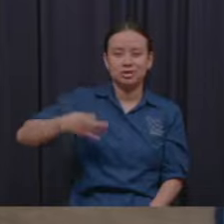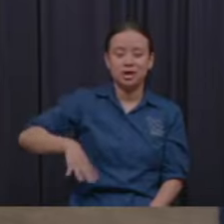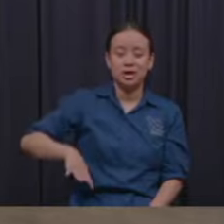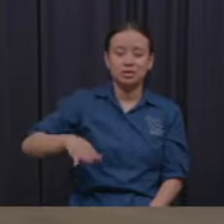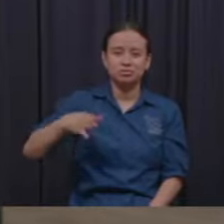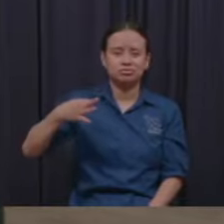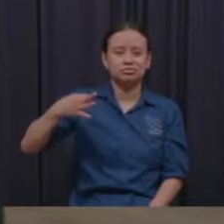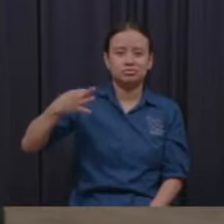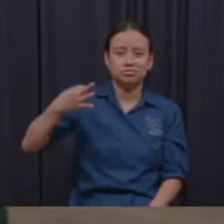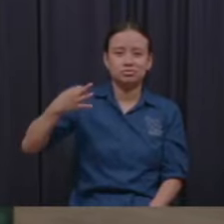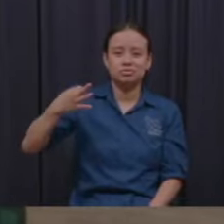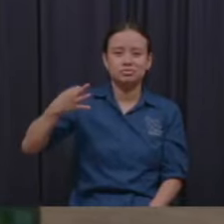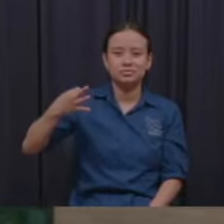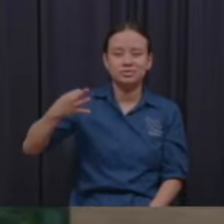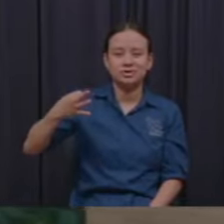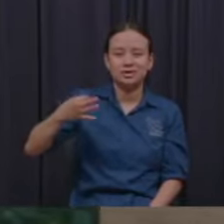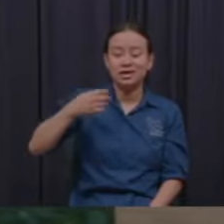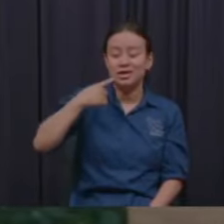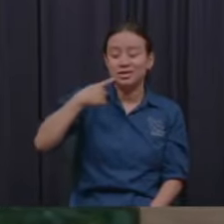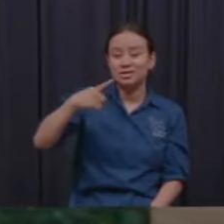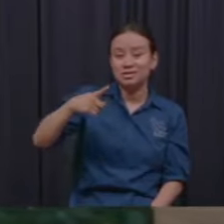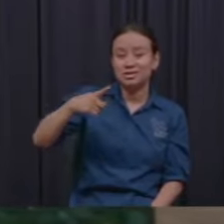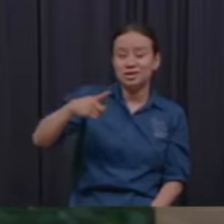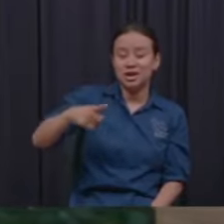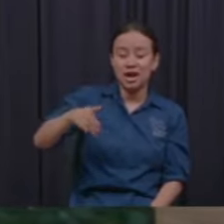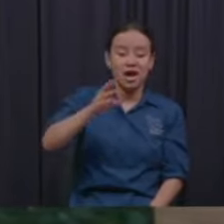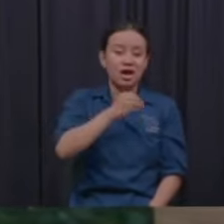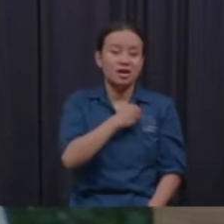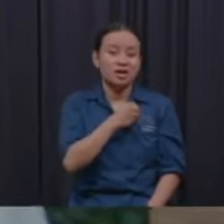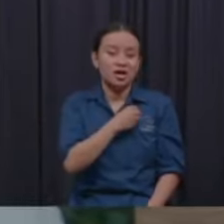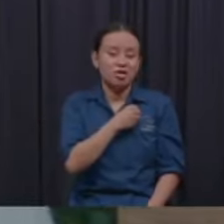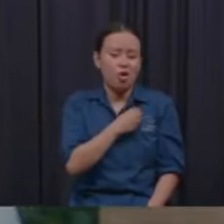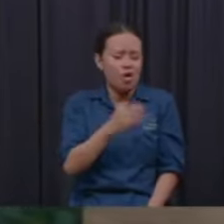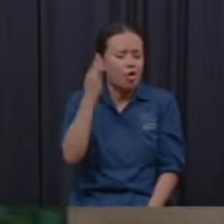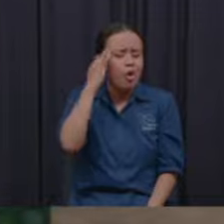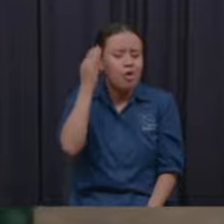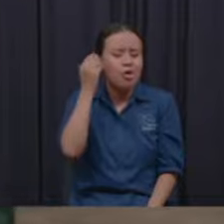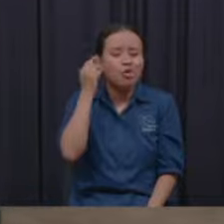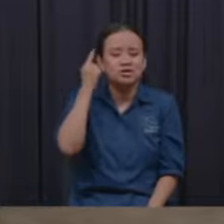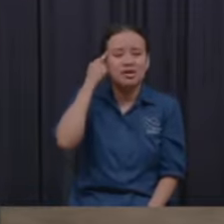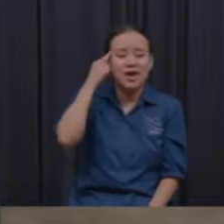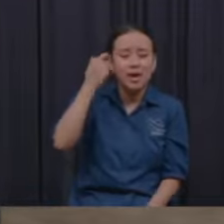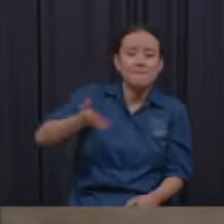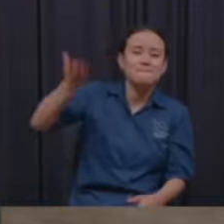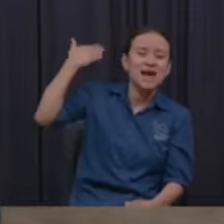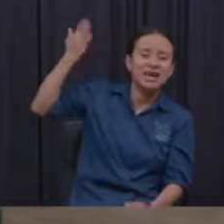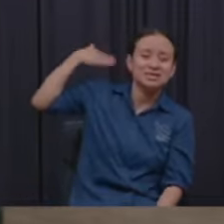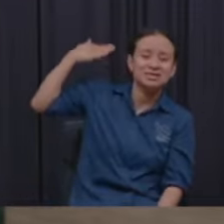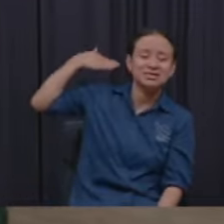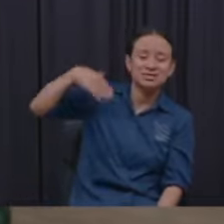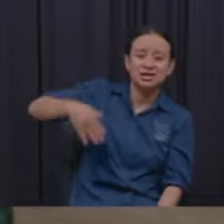la gente cool, dice quiero recuperar mis raíces. Oye, tu raíz no es de la tierra, tu raíz es del cielo.